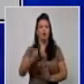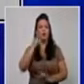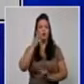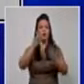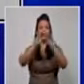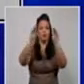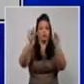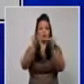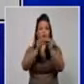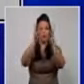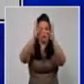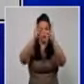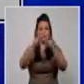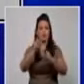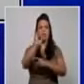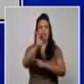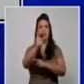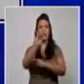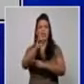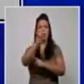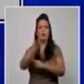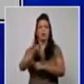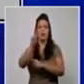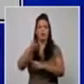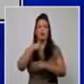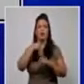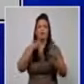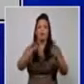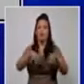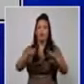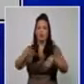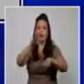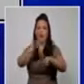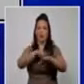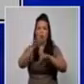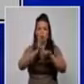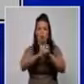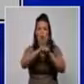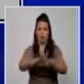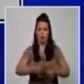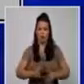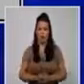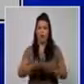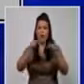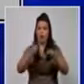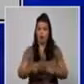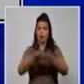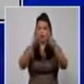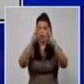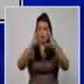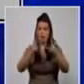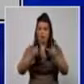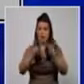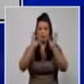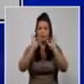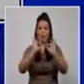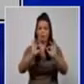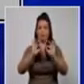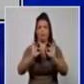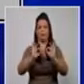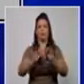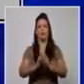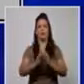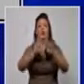70 personas fallecidas por la enfermedad. Son las cifras en número absoluto más elevadas de toda